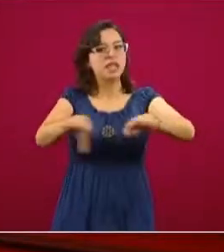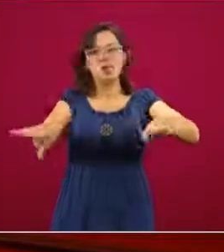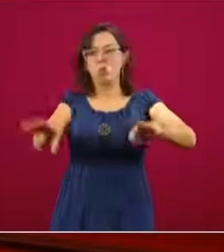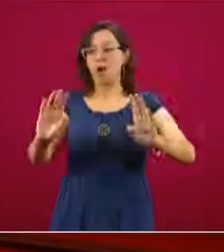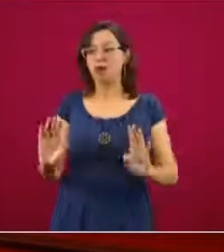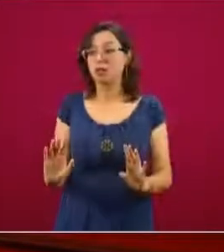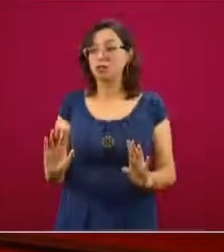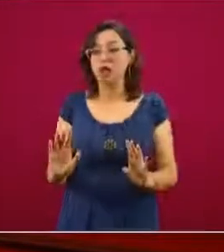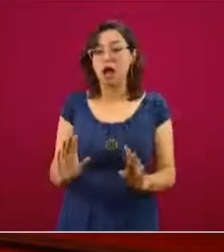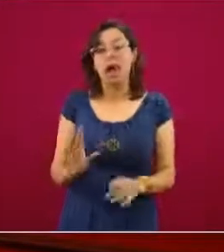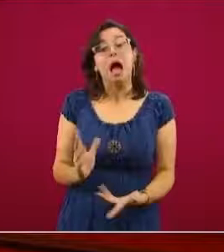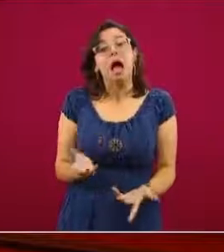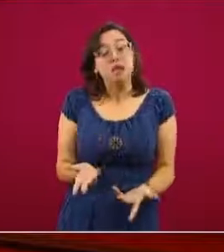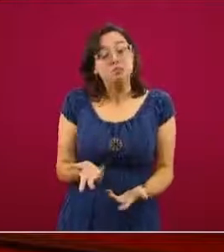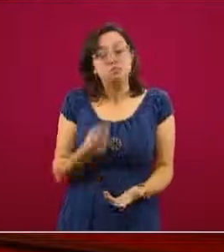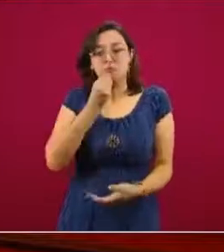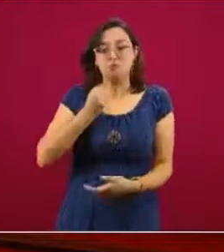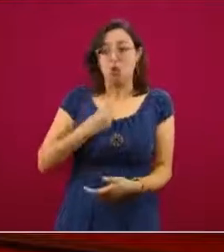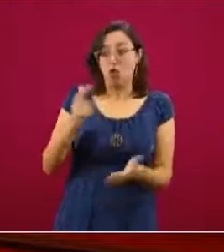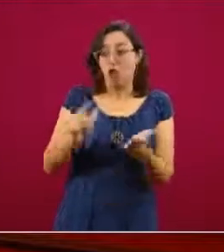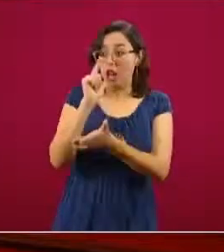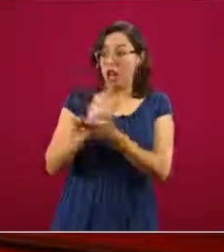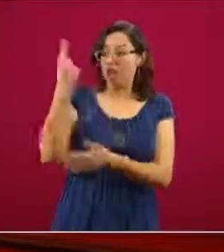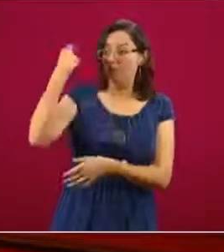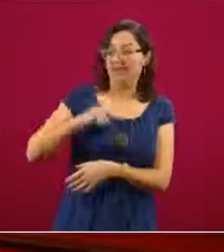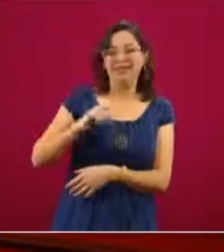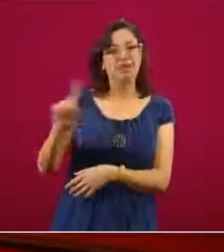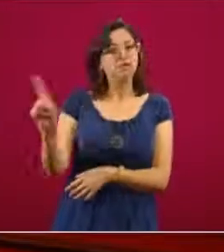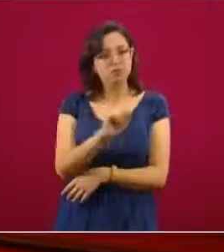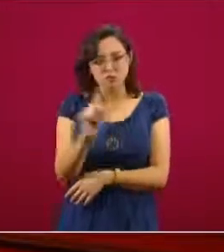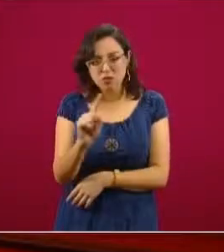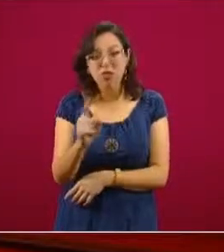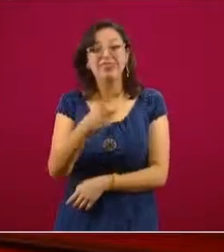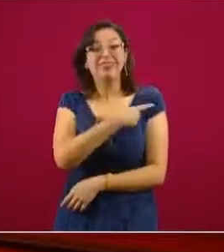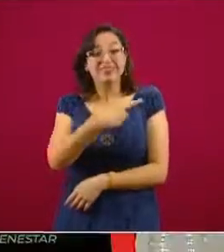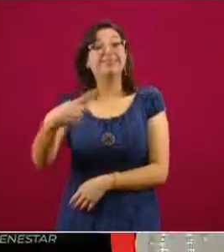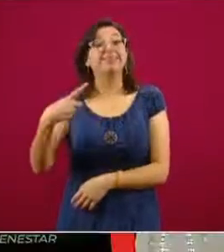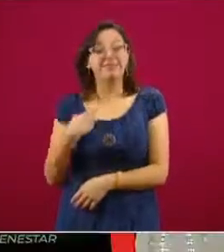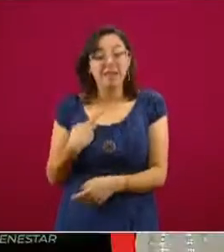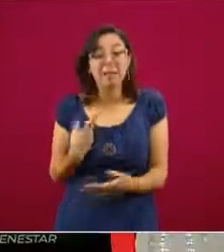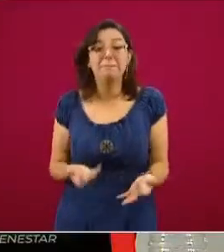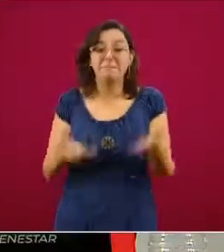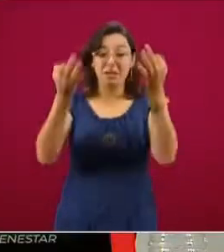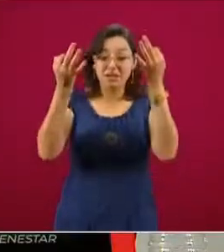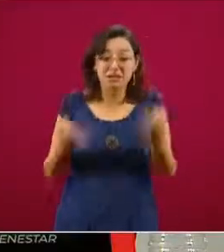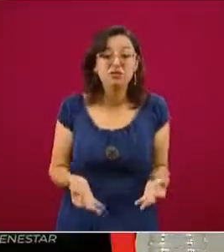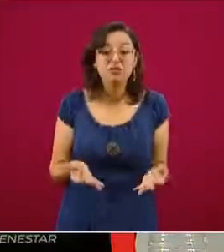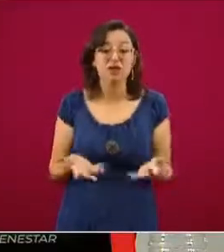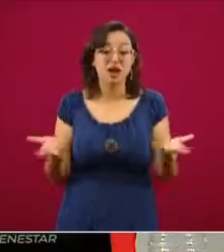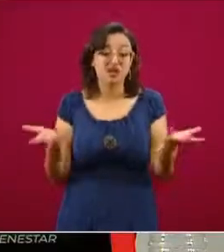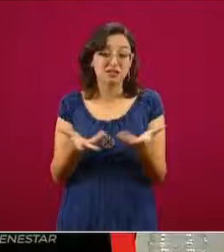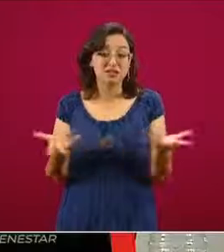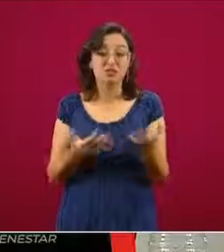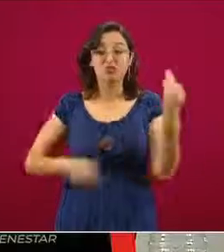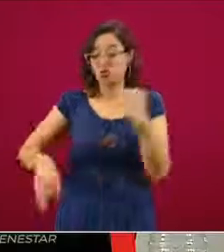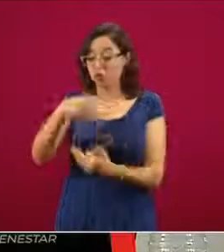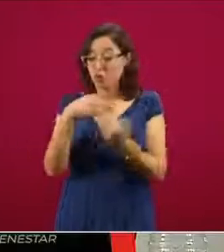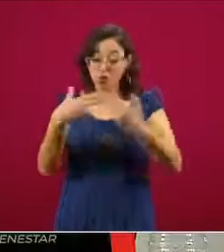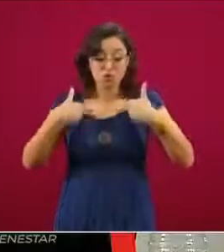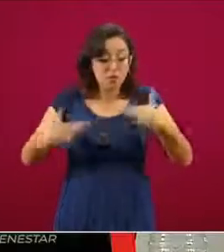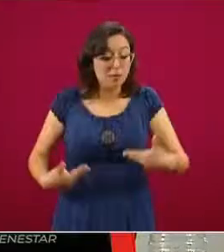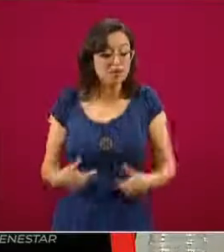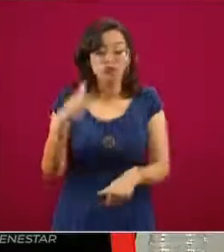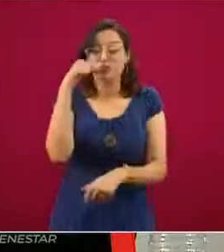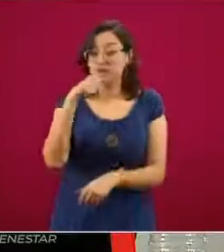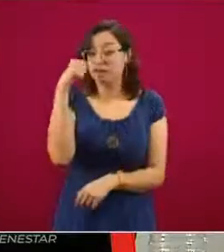lo diga la ley, es porque es lo correcto, es porque es lo que los seres humanos debemos de hacer